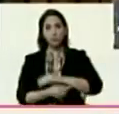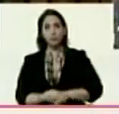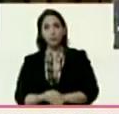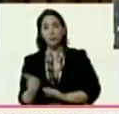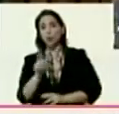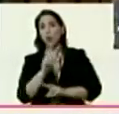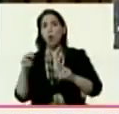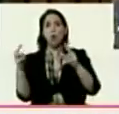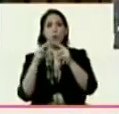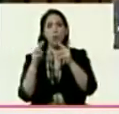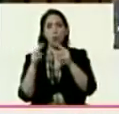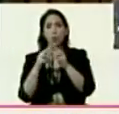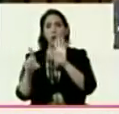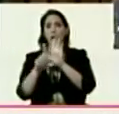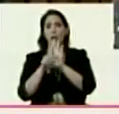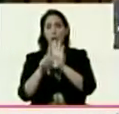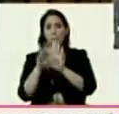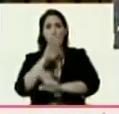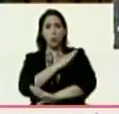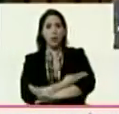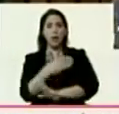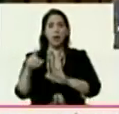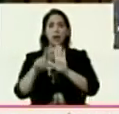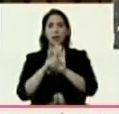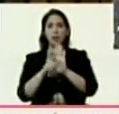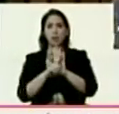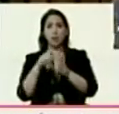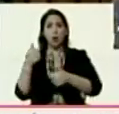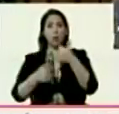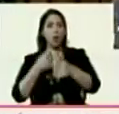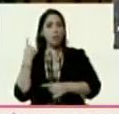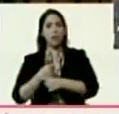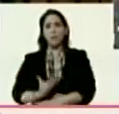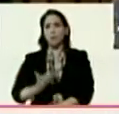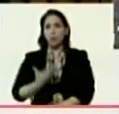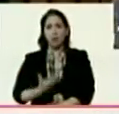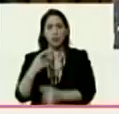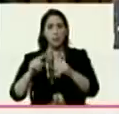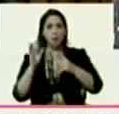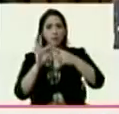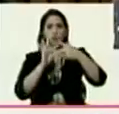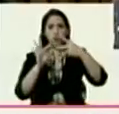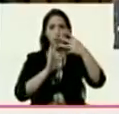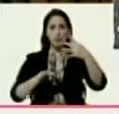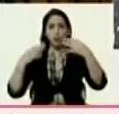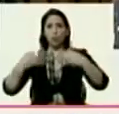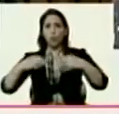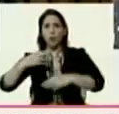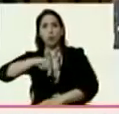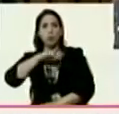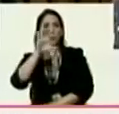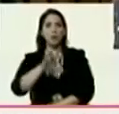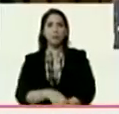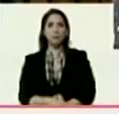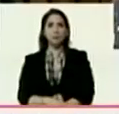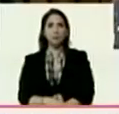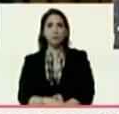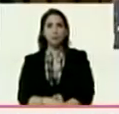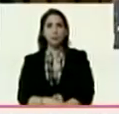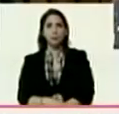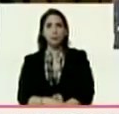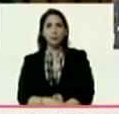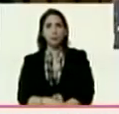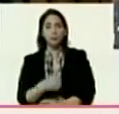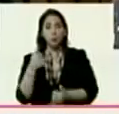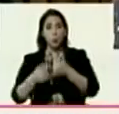deslegitimación del poder legislativo, el cual es imprescindible para el funcionamiento normal de nuestro país, todo lo cual es